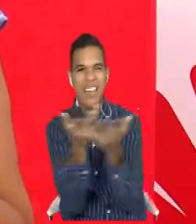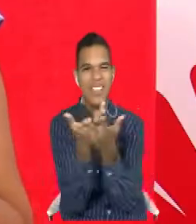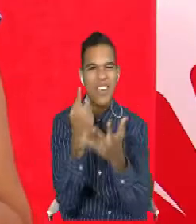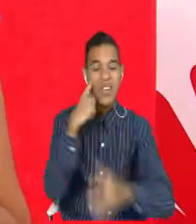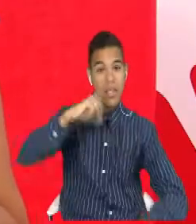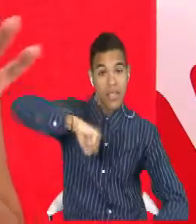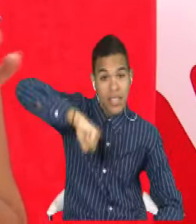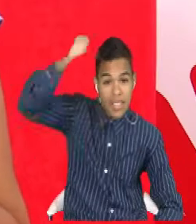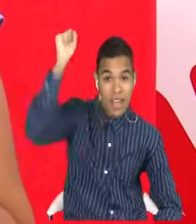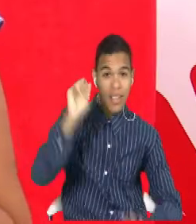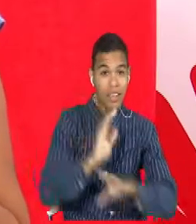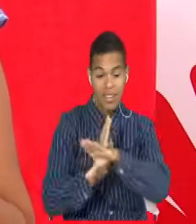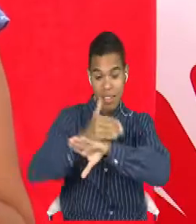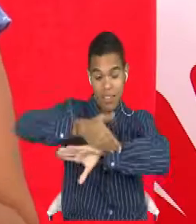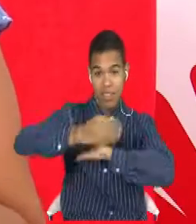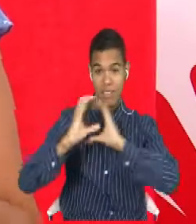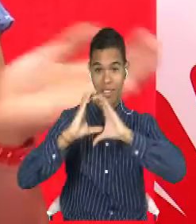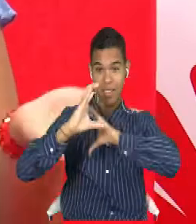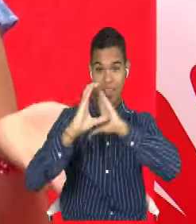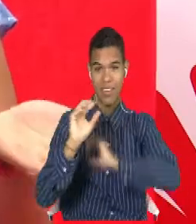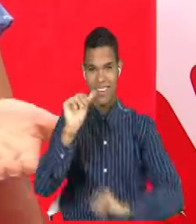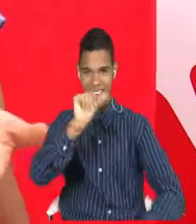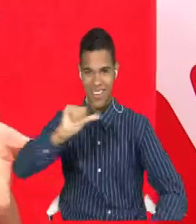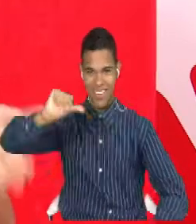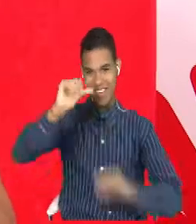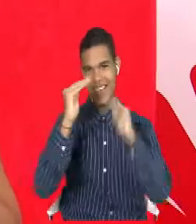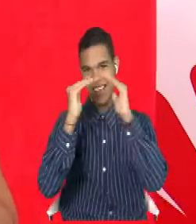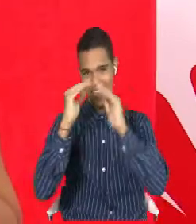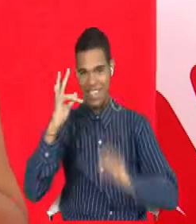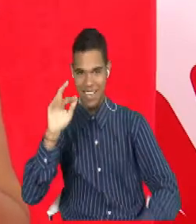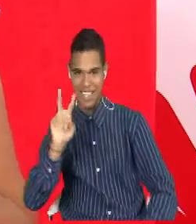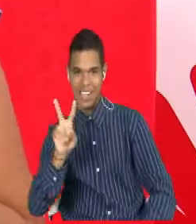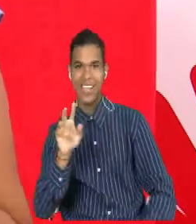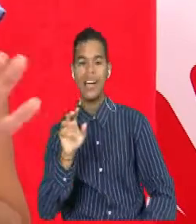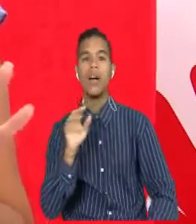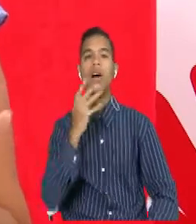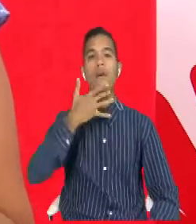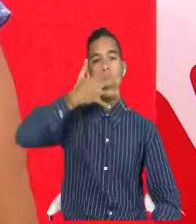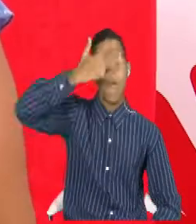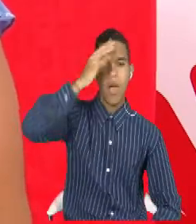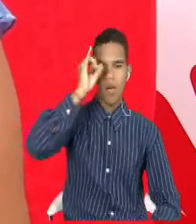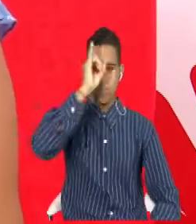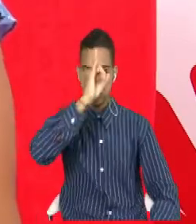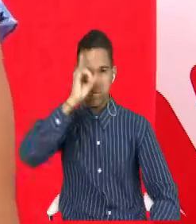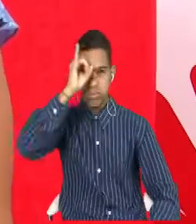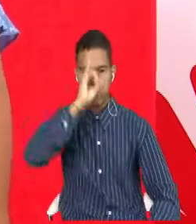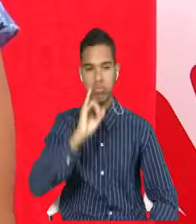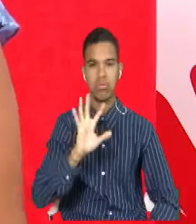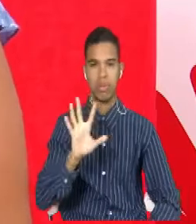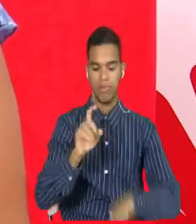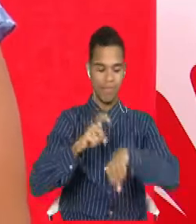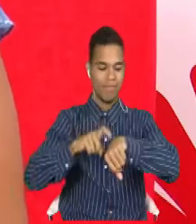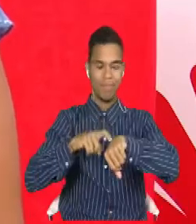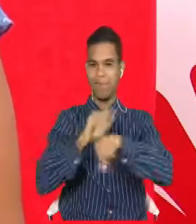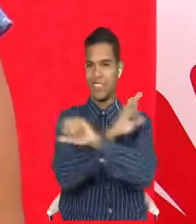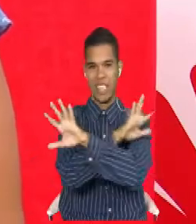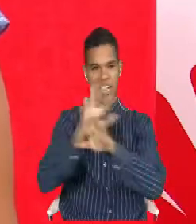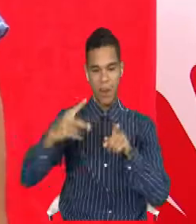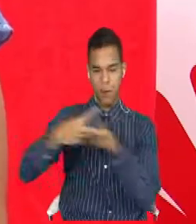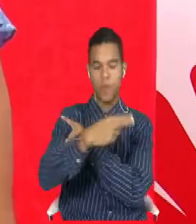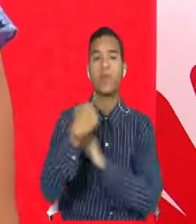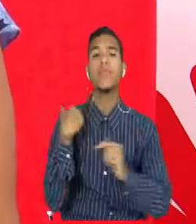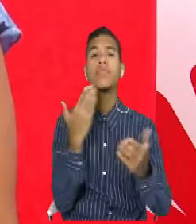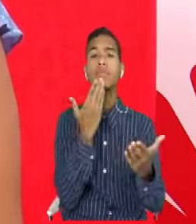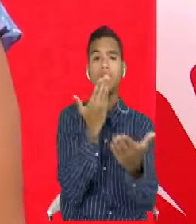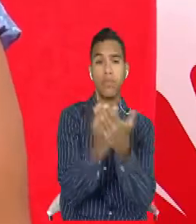en nuestras redes sociales, @encasatv, tanto en Facebook como en Instagram. A nosotros se nos acabó el tiempo. Muchísimas gracias por estar con